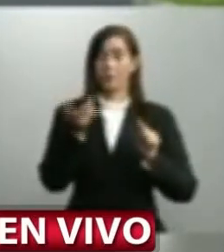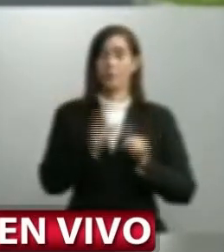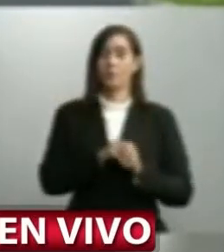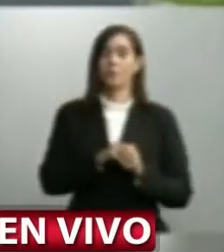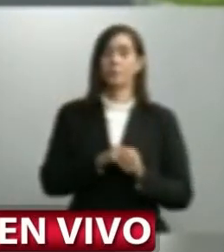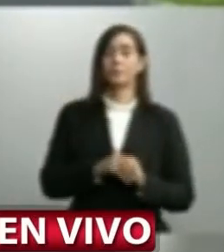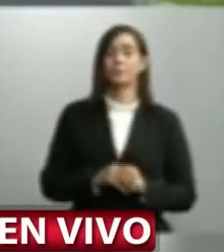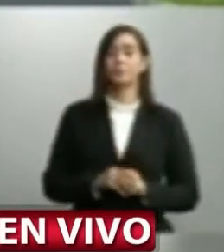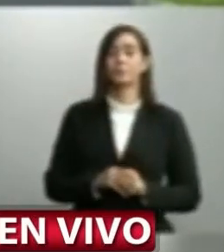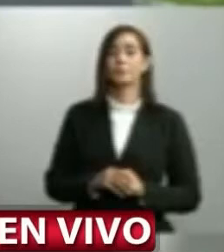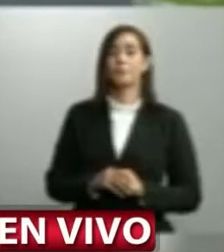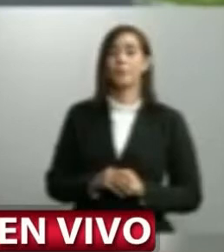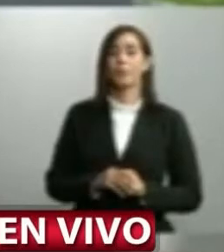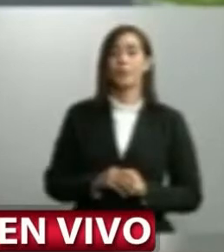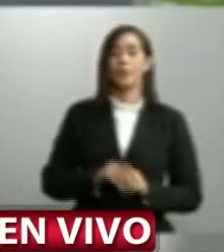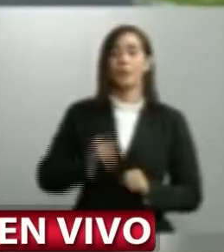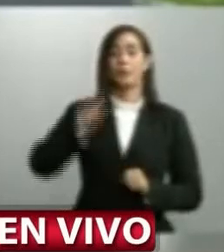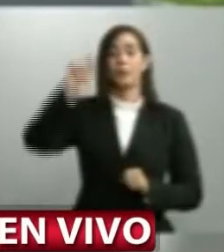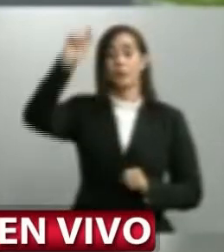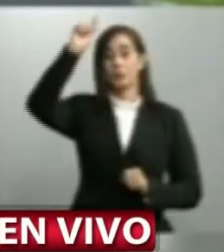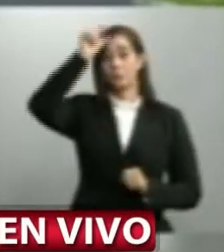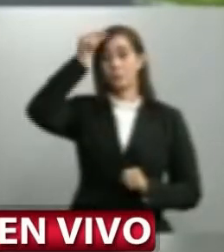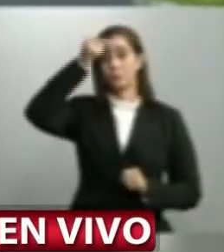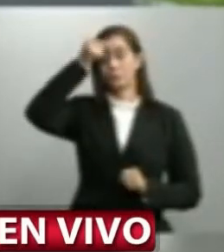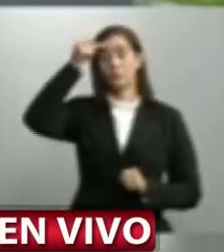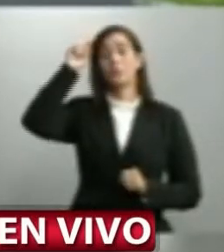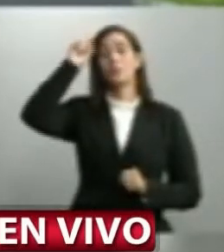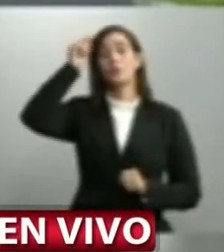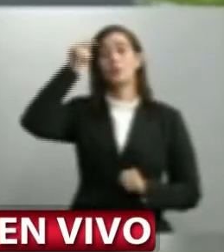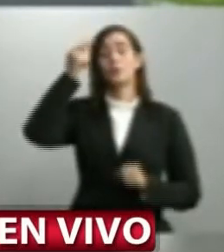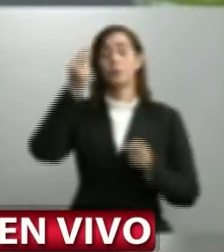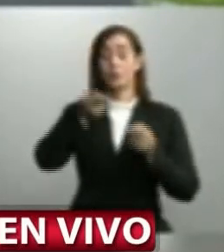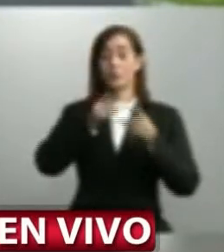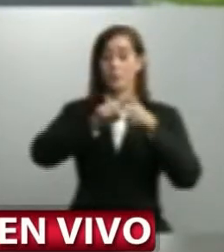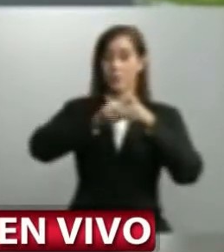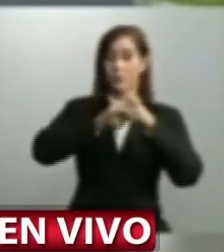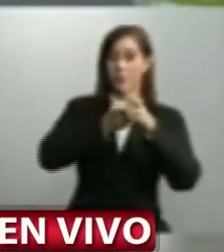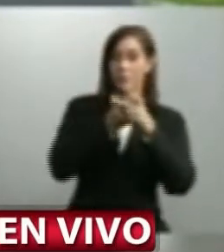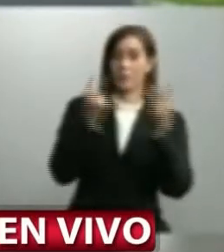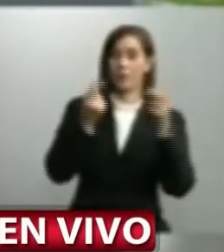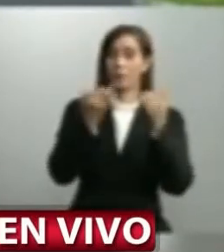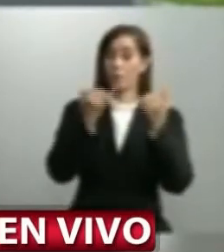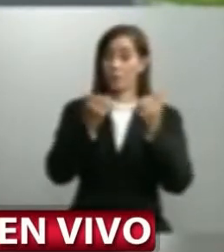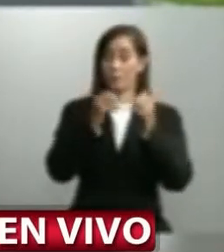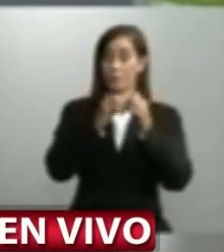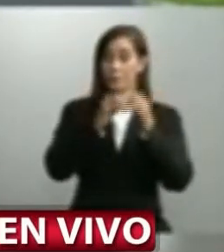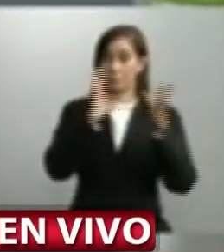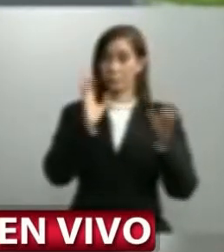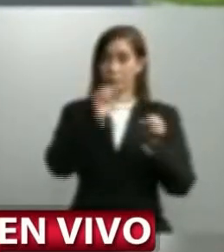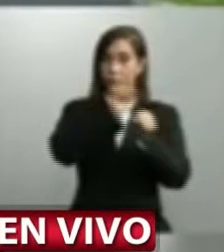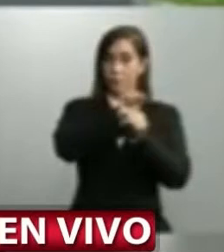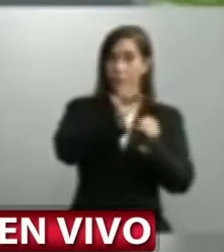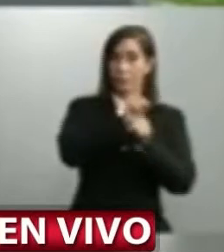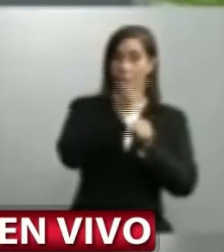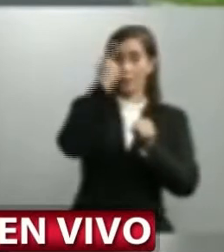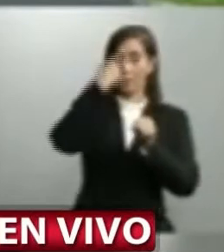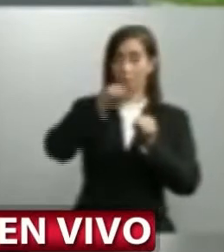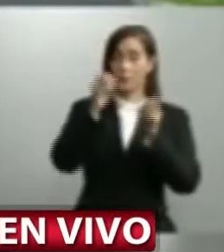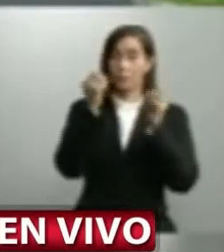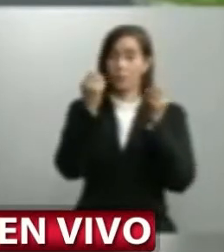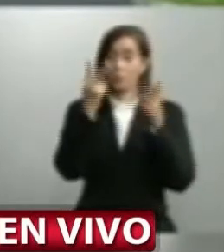gobierno nacional ha iniciado este proceso de descalamiento con todas las medidas de previsión, y